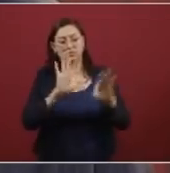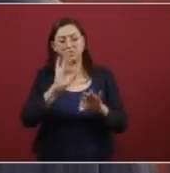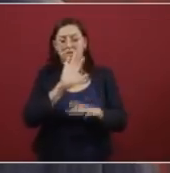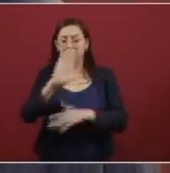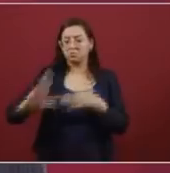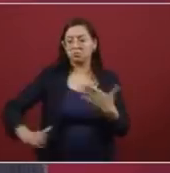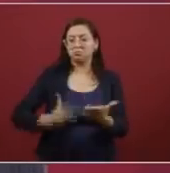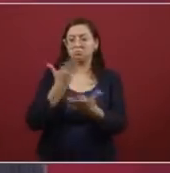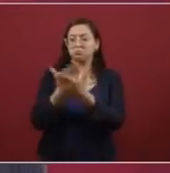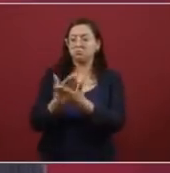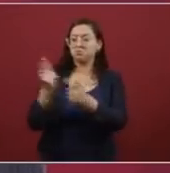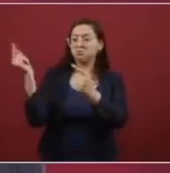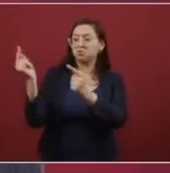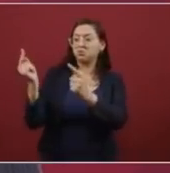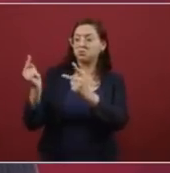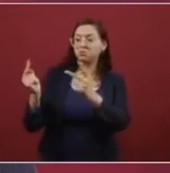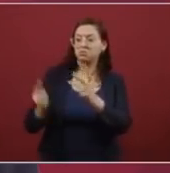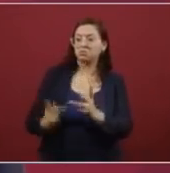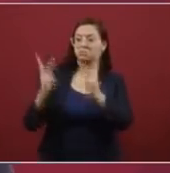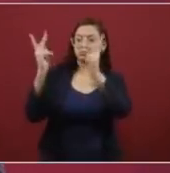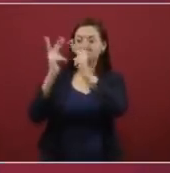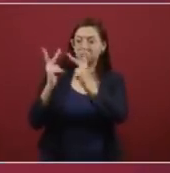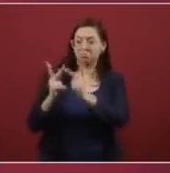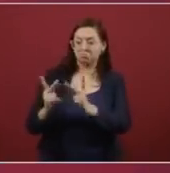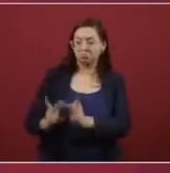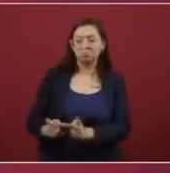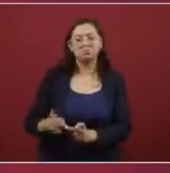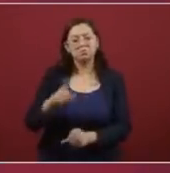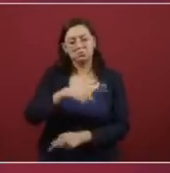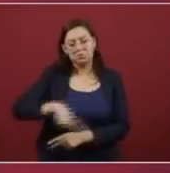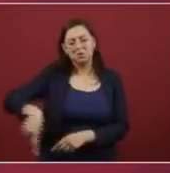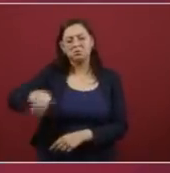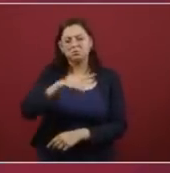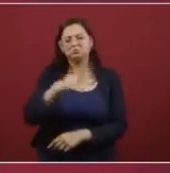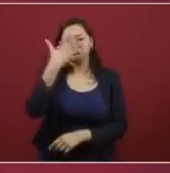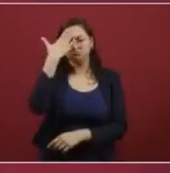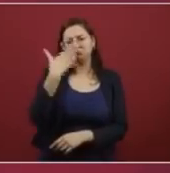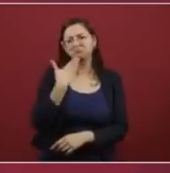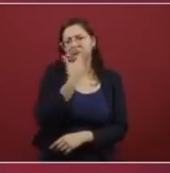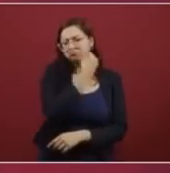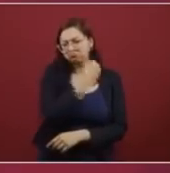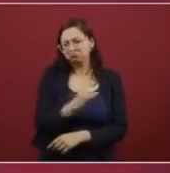requisitos, son técnicos de primera.